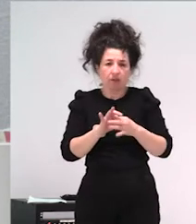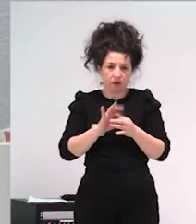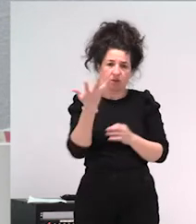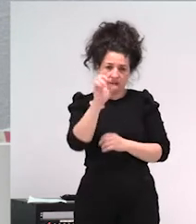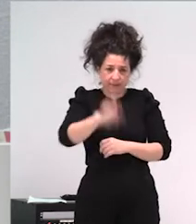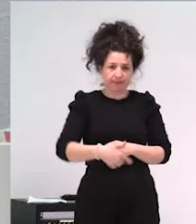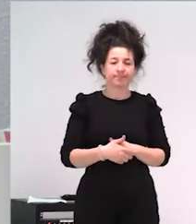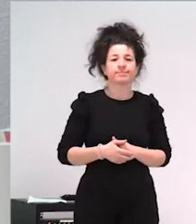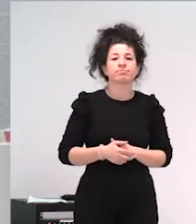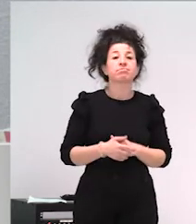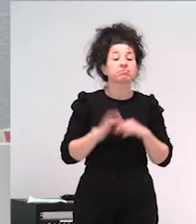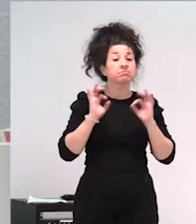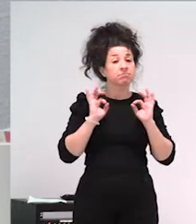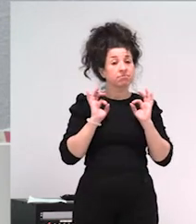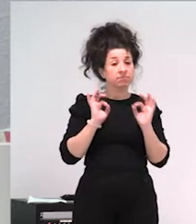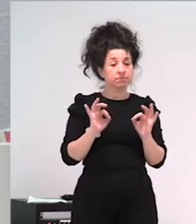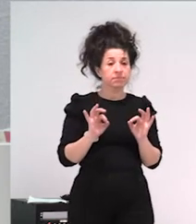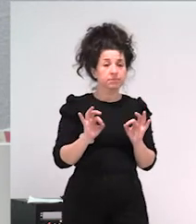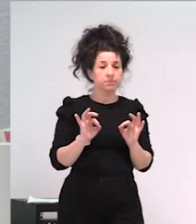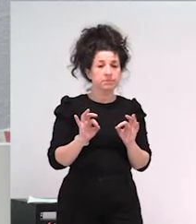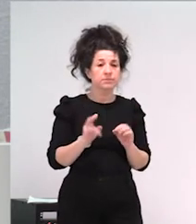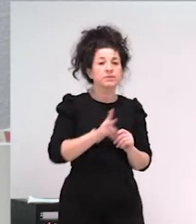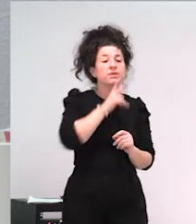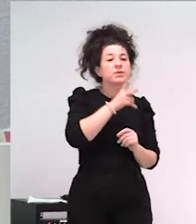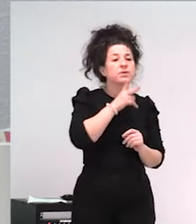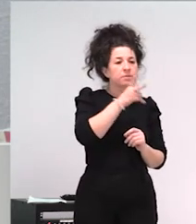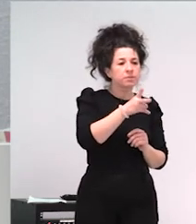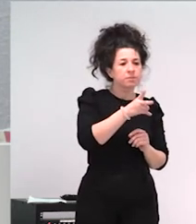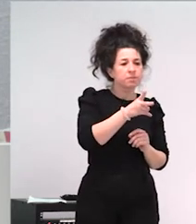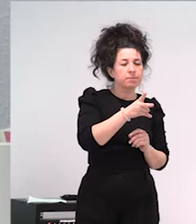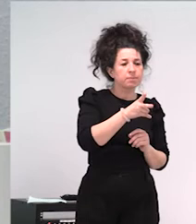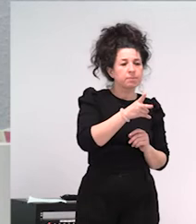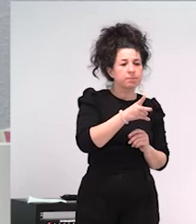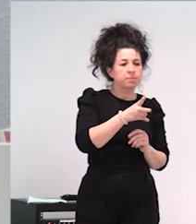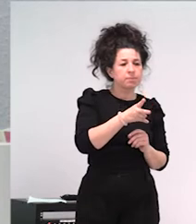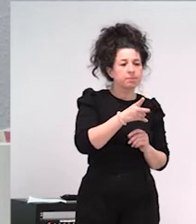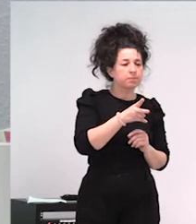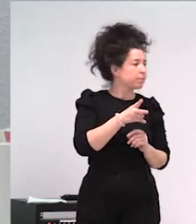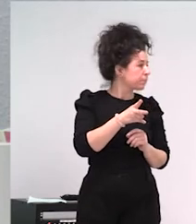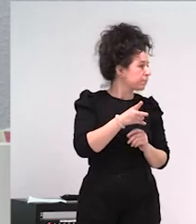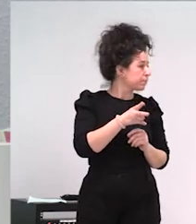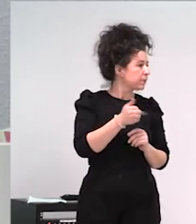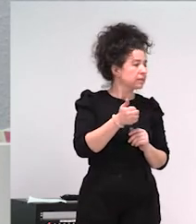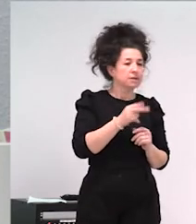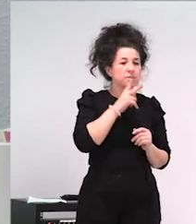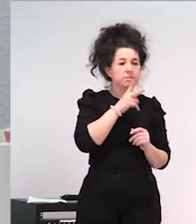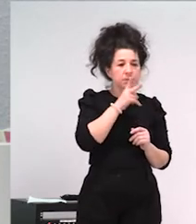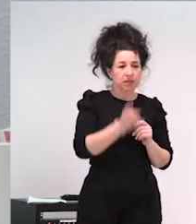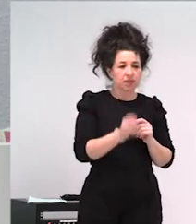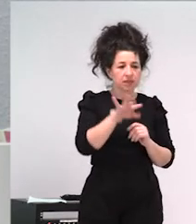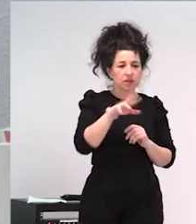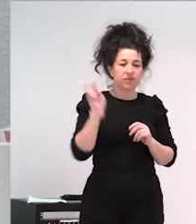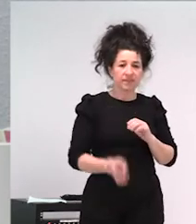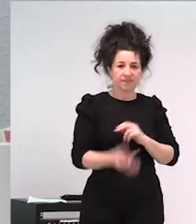también. Y en este sentido, pues ver desde dónde surge Fridays y qué aprendizajes han sembrado este camino. Así que más o